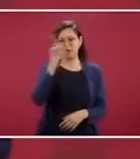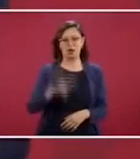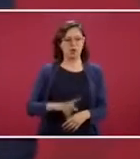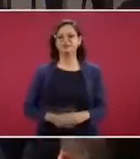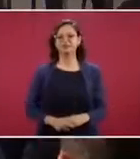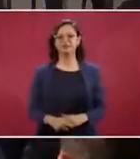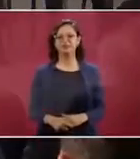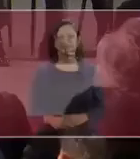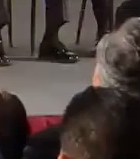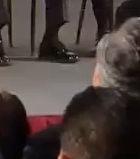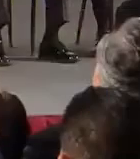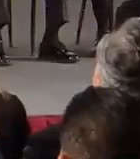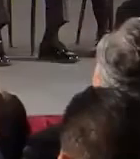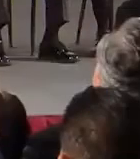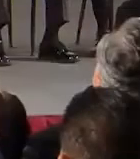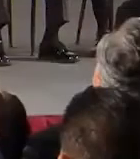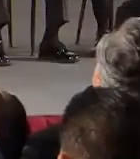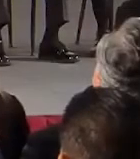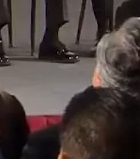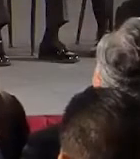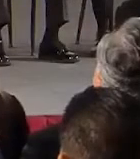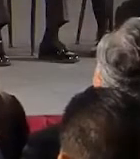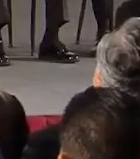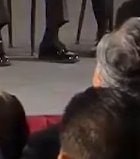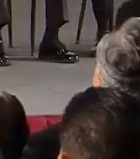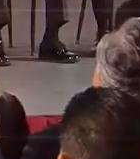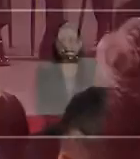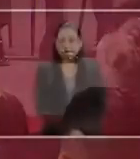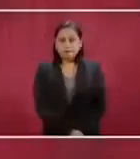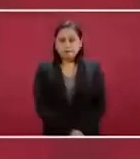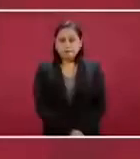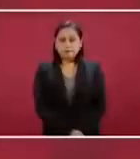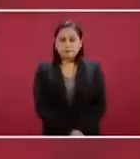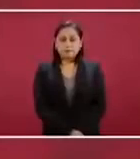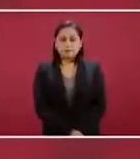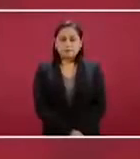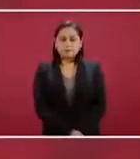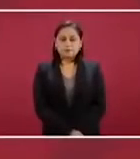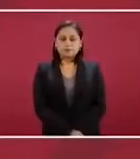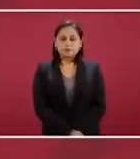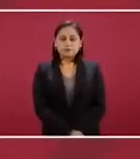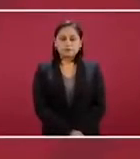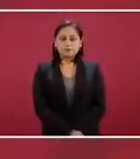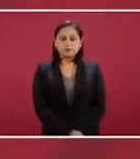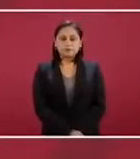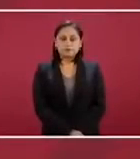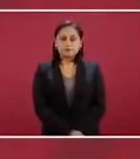lamentable, lo que más nos afectó. Tuvimos lo de